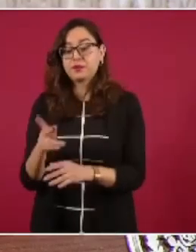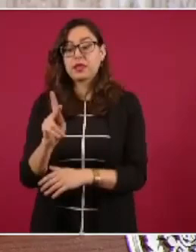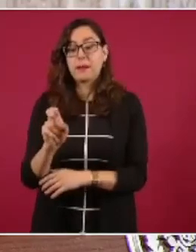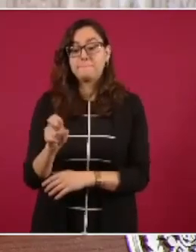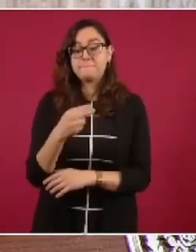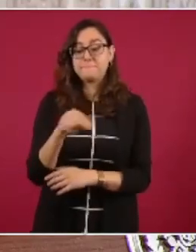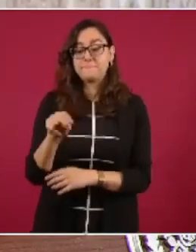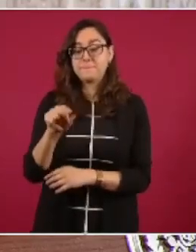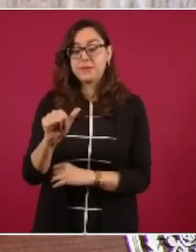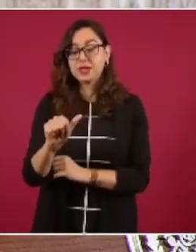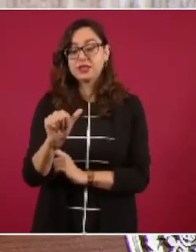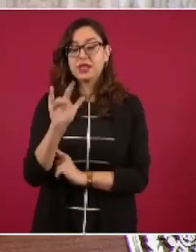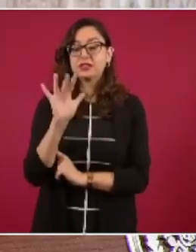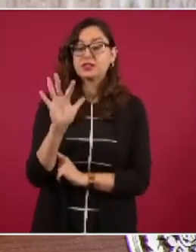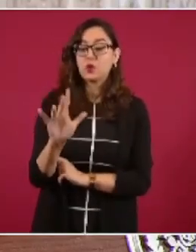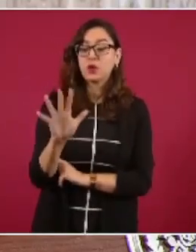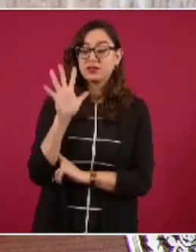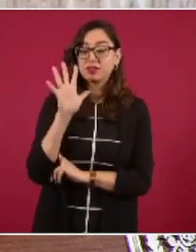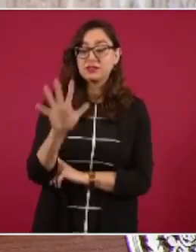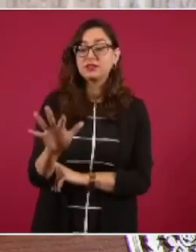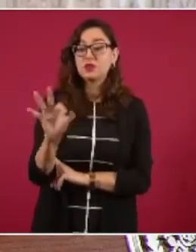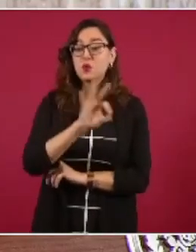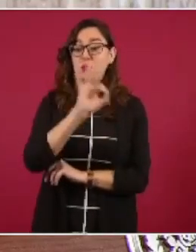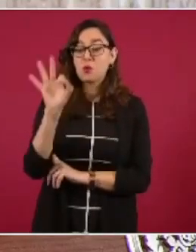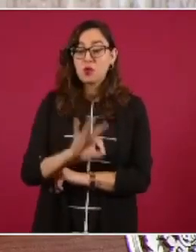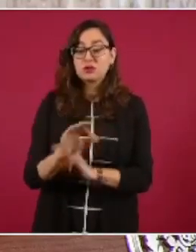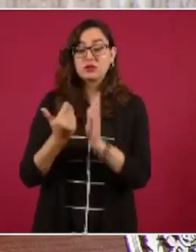como 55% aumentó